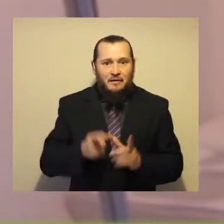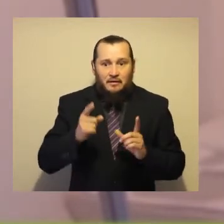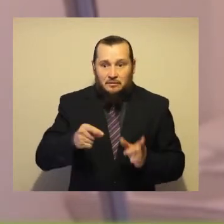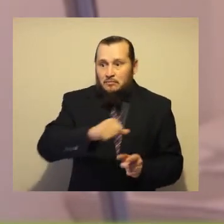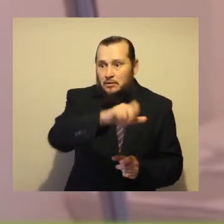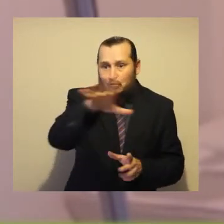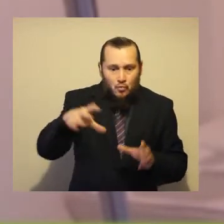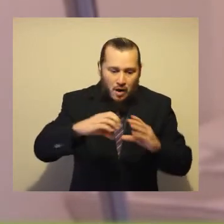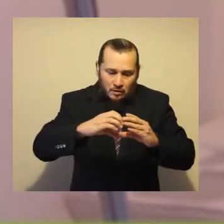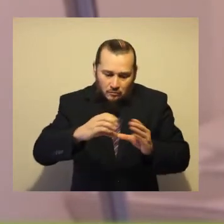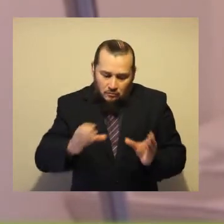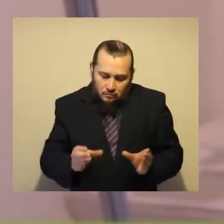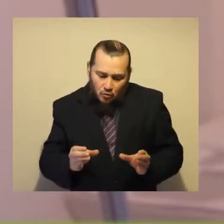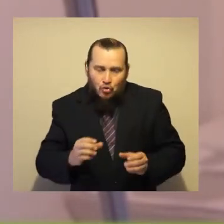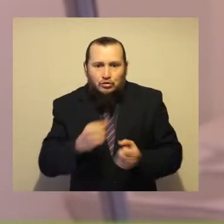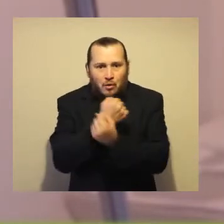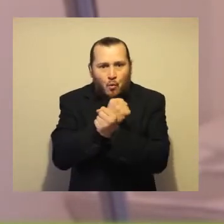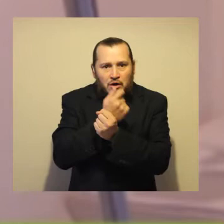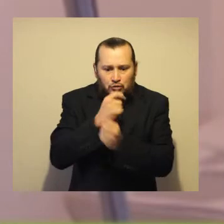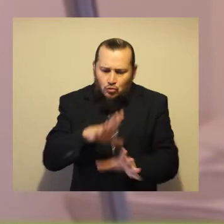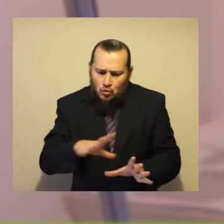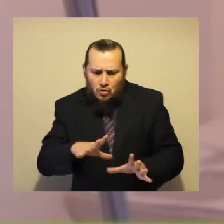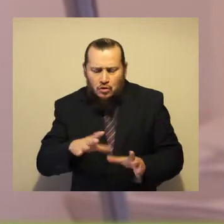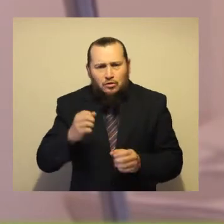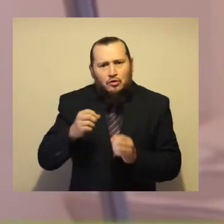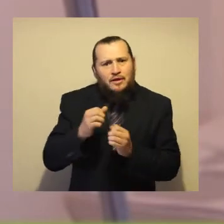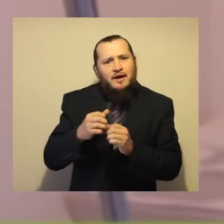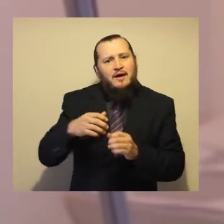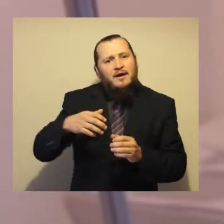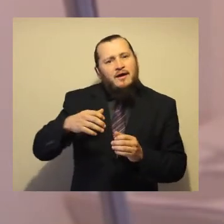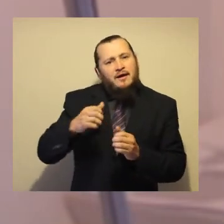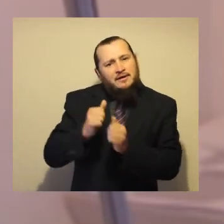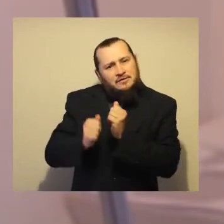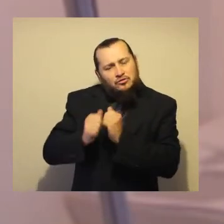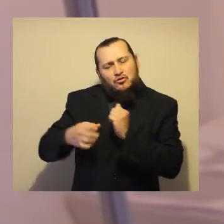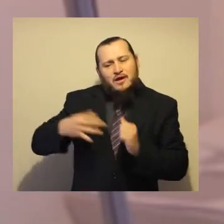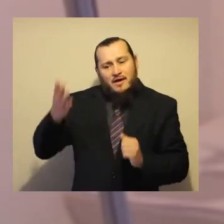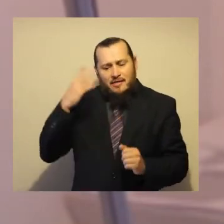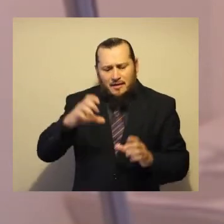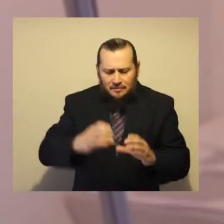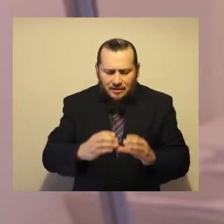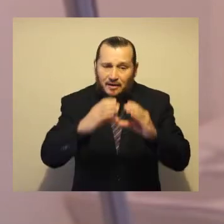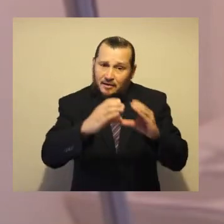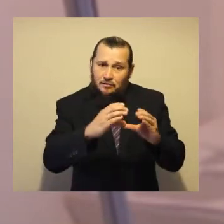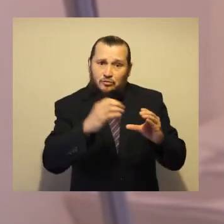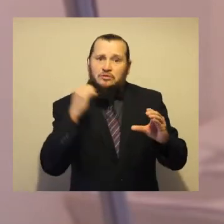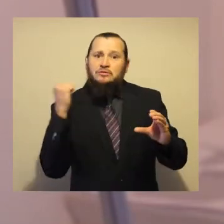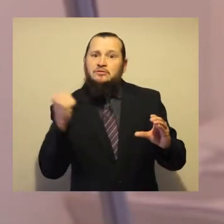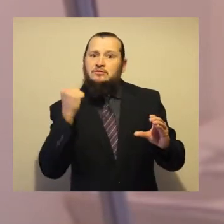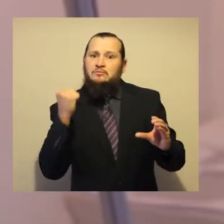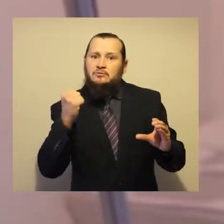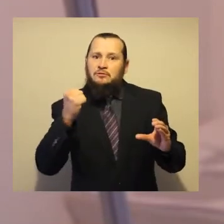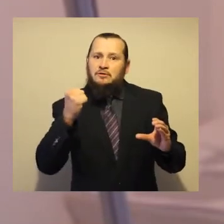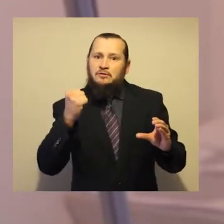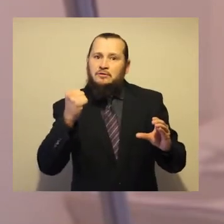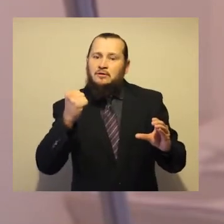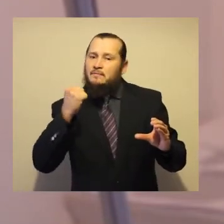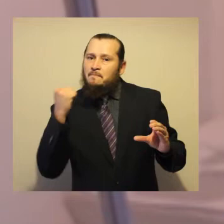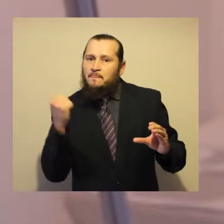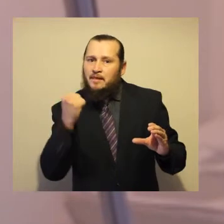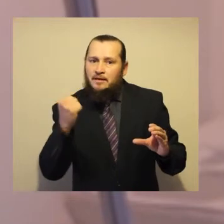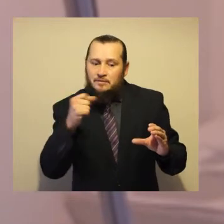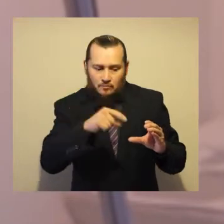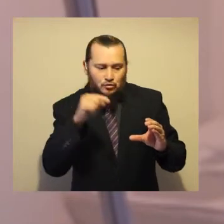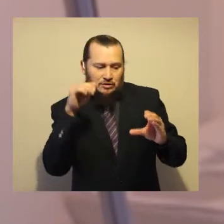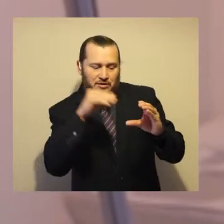valor paleontológico que tiene la provincia. Poner en valor ese pasado paleontológico y registrarlo como